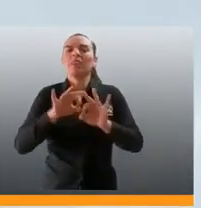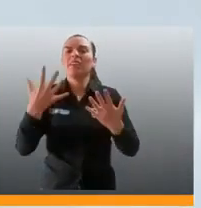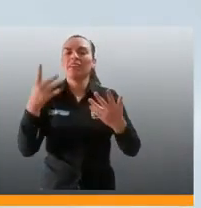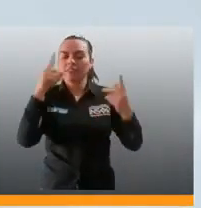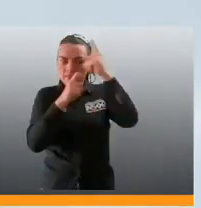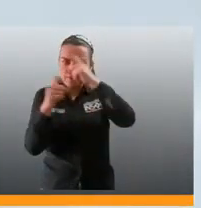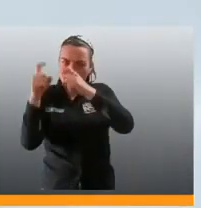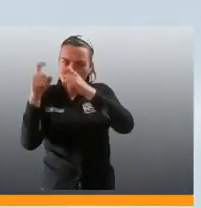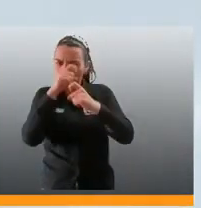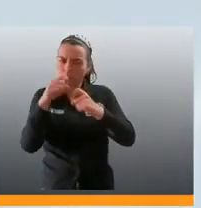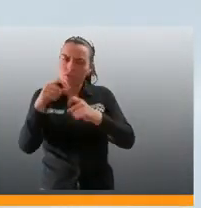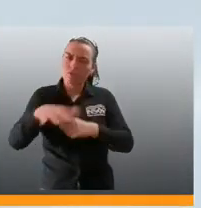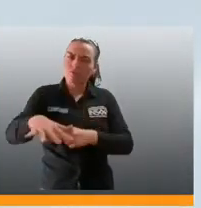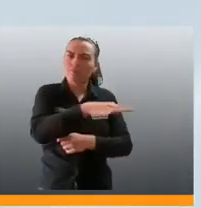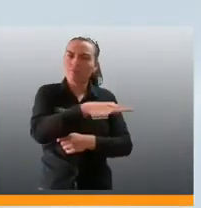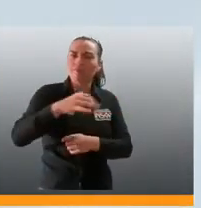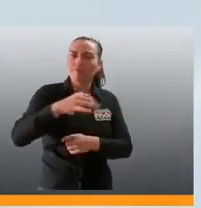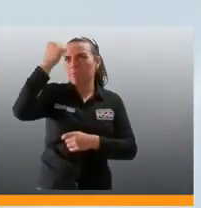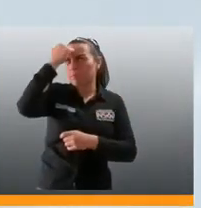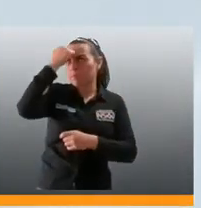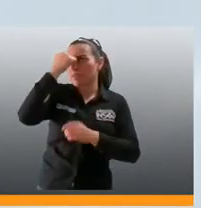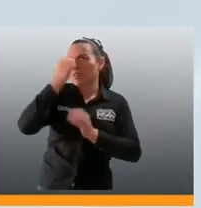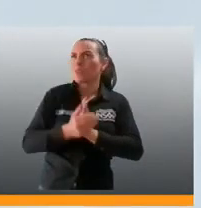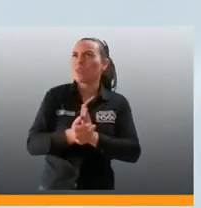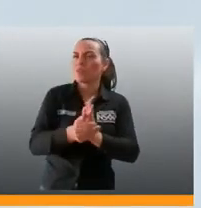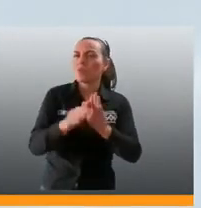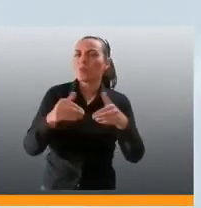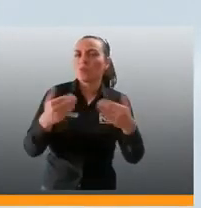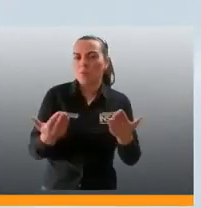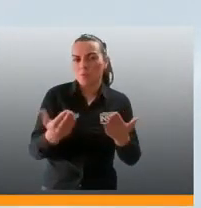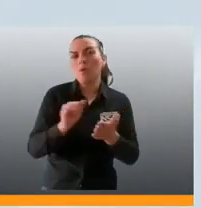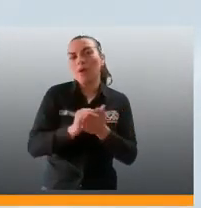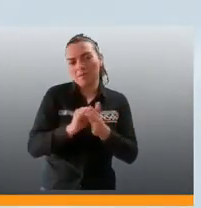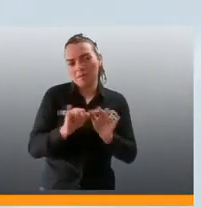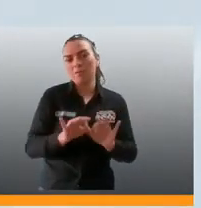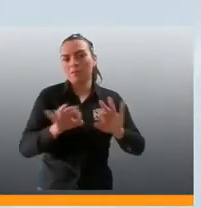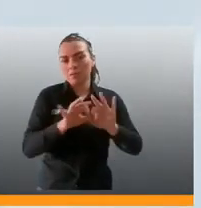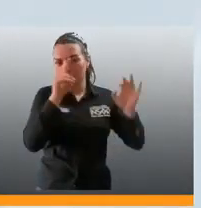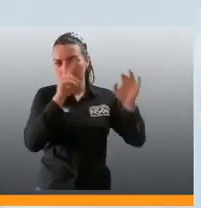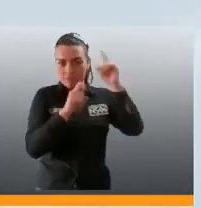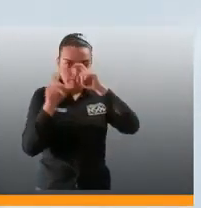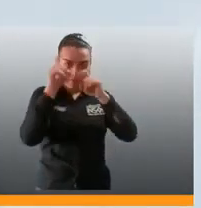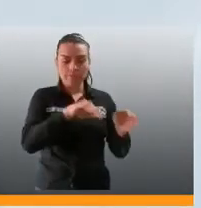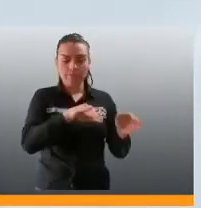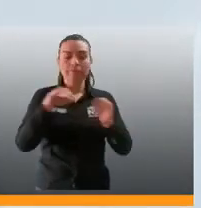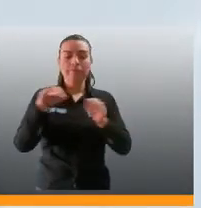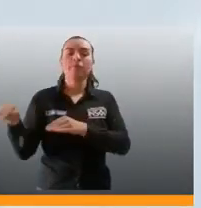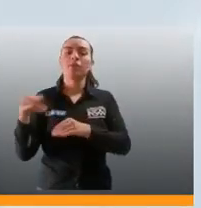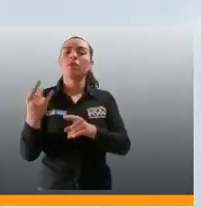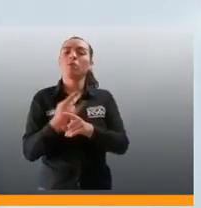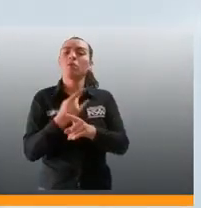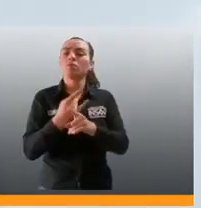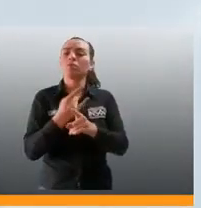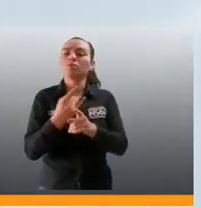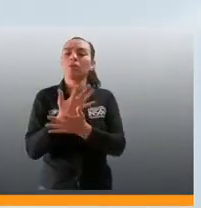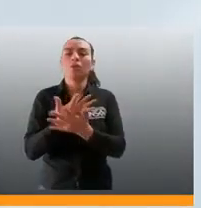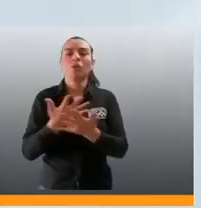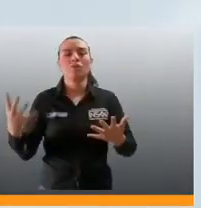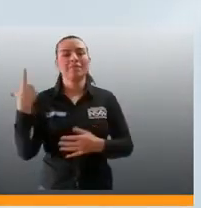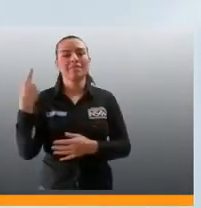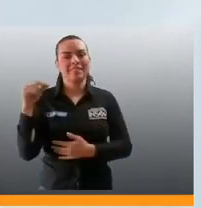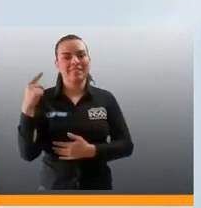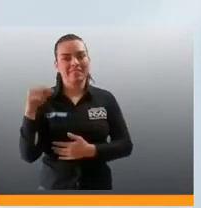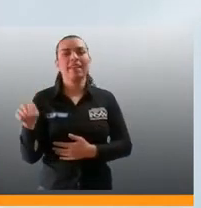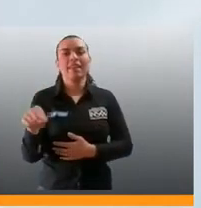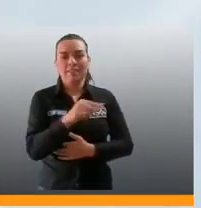que hagamos de producto de esa reflexión. Y uso en general de recursos digitales, cómo nos apropiamos más de todas las